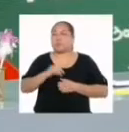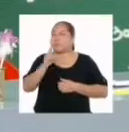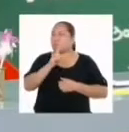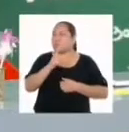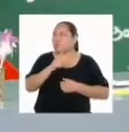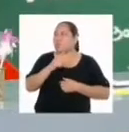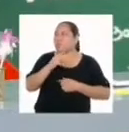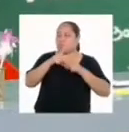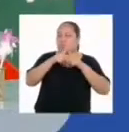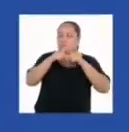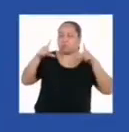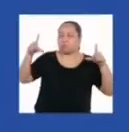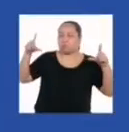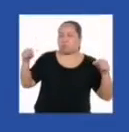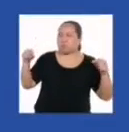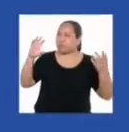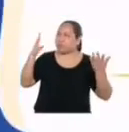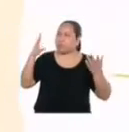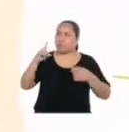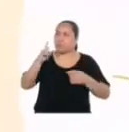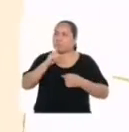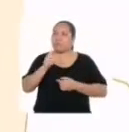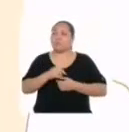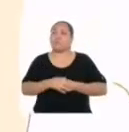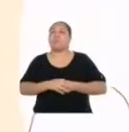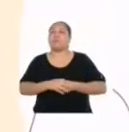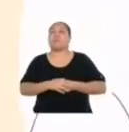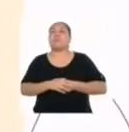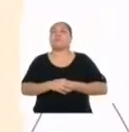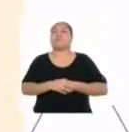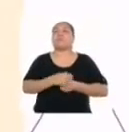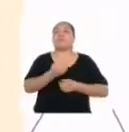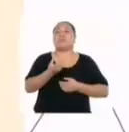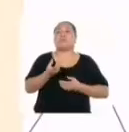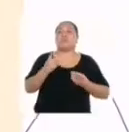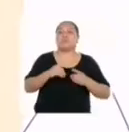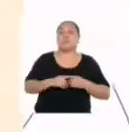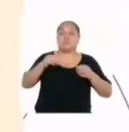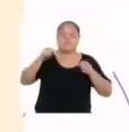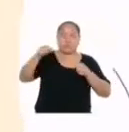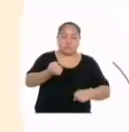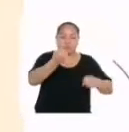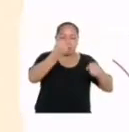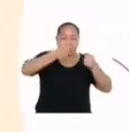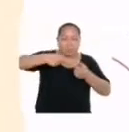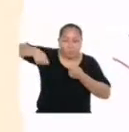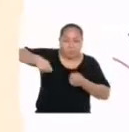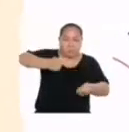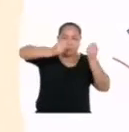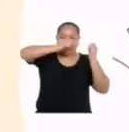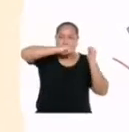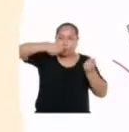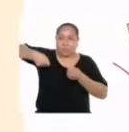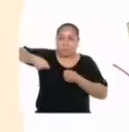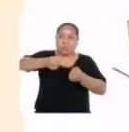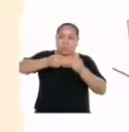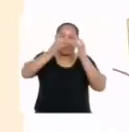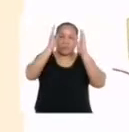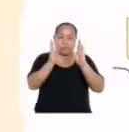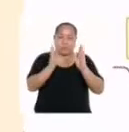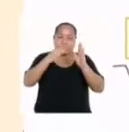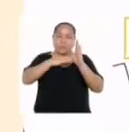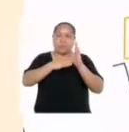Pero no es muy rectangular, ¿no? Lo que pasa es que cuando se excavan las zanjas es